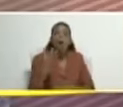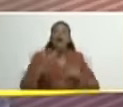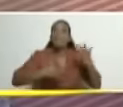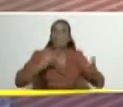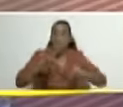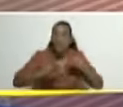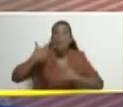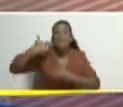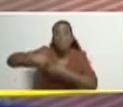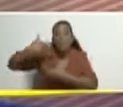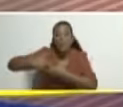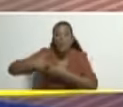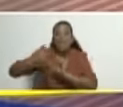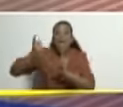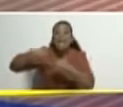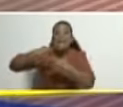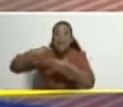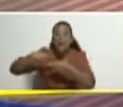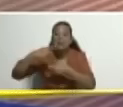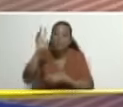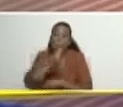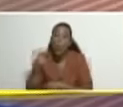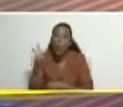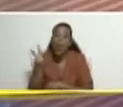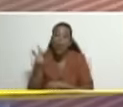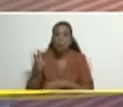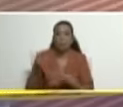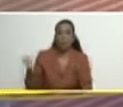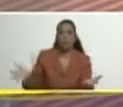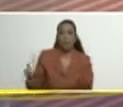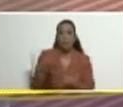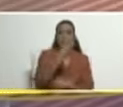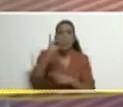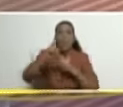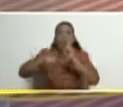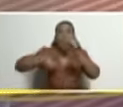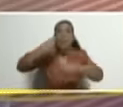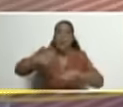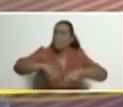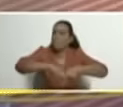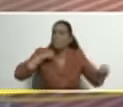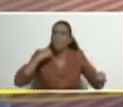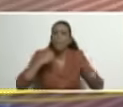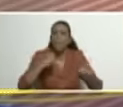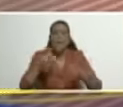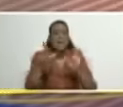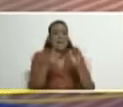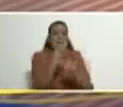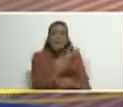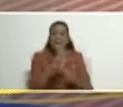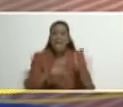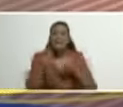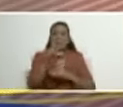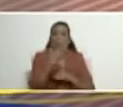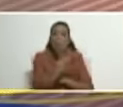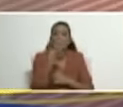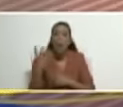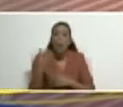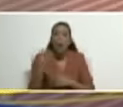actividades petroleras y gasíferas, lo mataron 24 horas después porque la licencia 44 fue